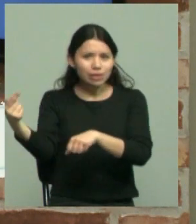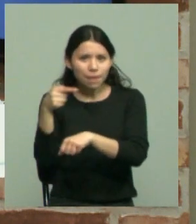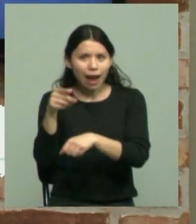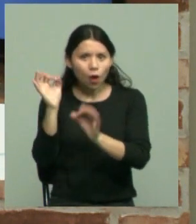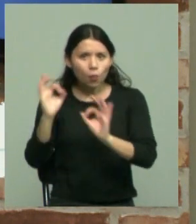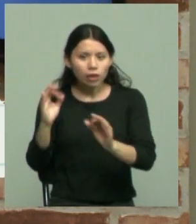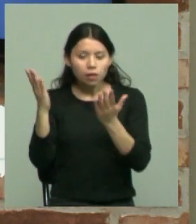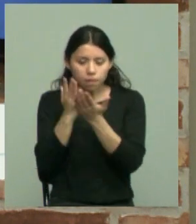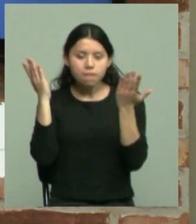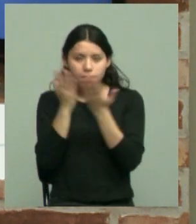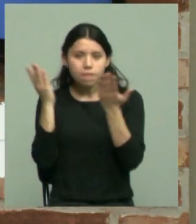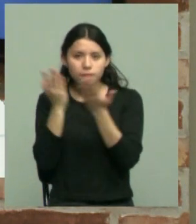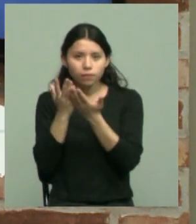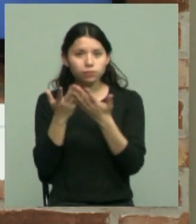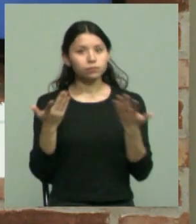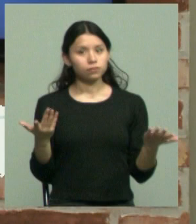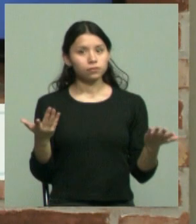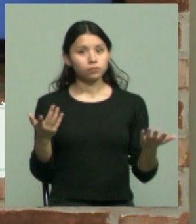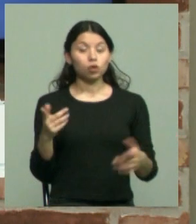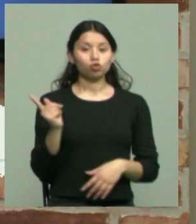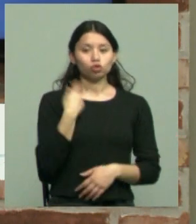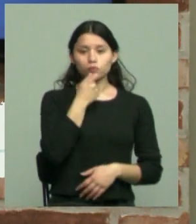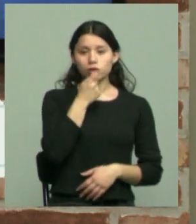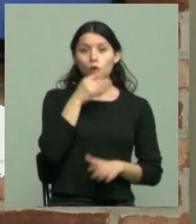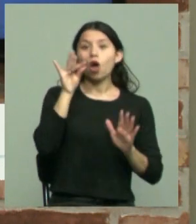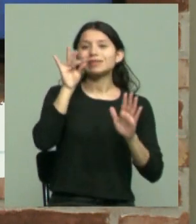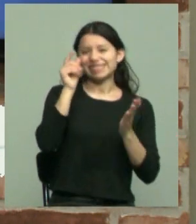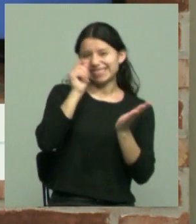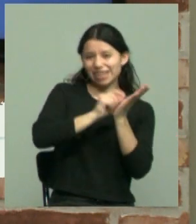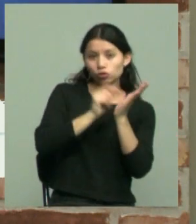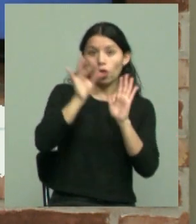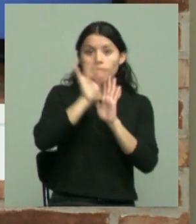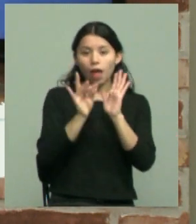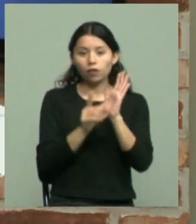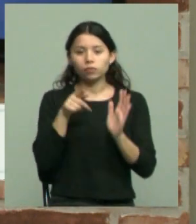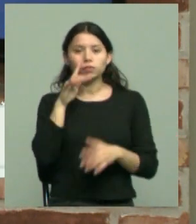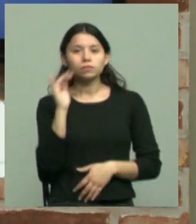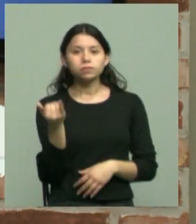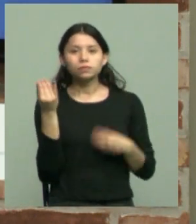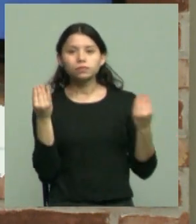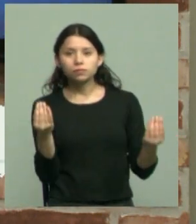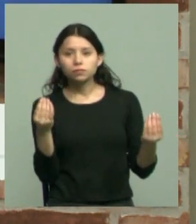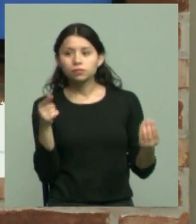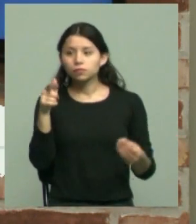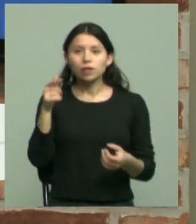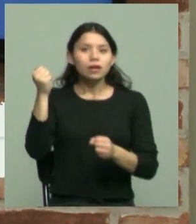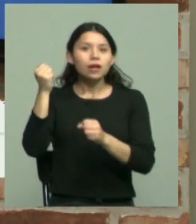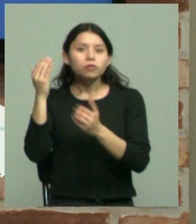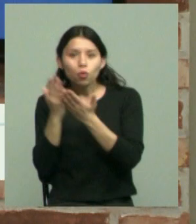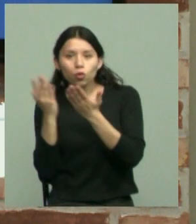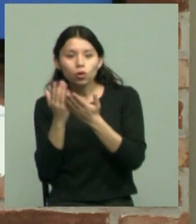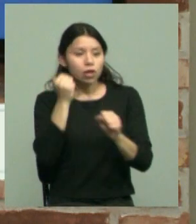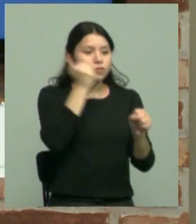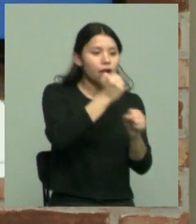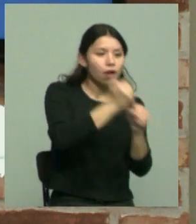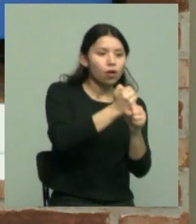desagregamos y vemos la realidad que por trabajo, por estudio o por cualquier situación practican algún deporte, tocan algún instrumento, esas horas de estudio se